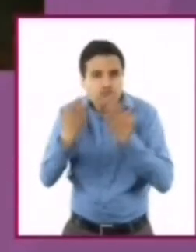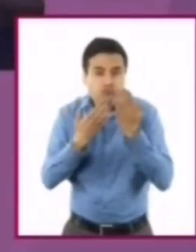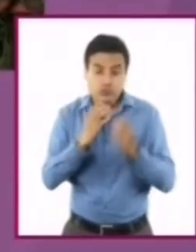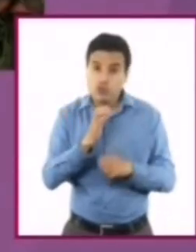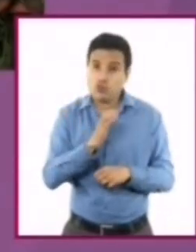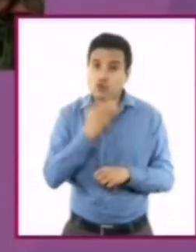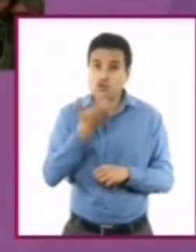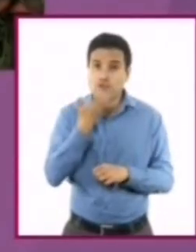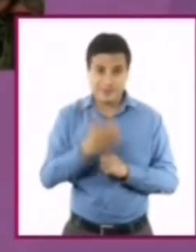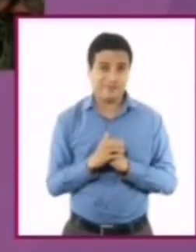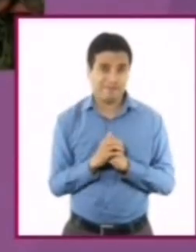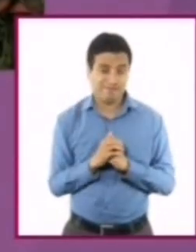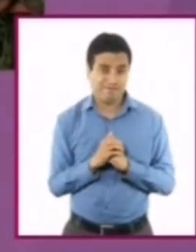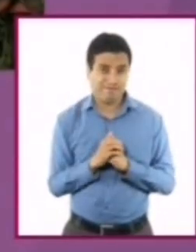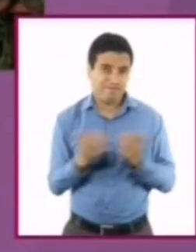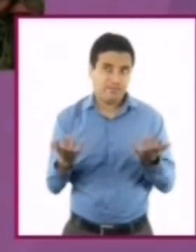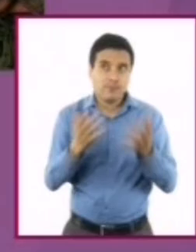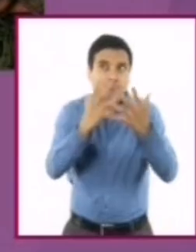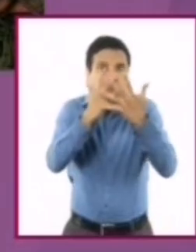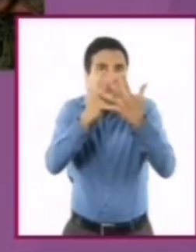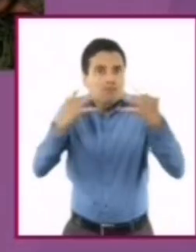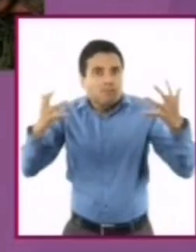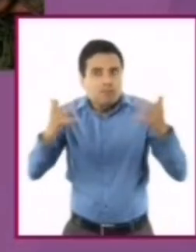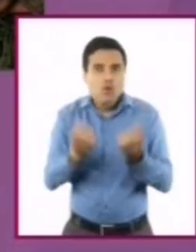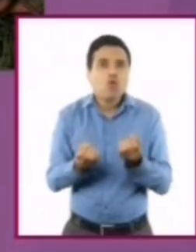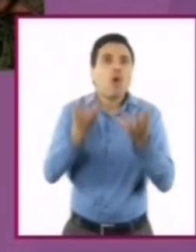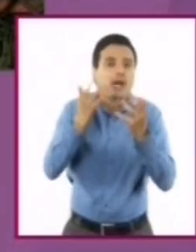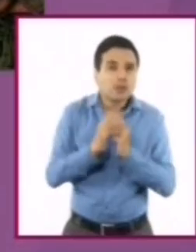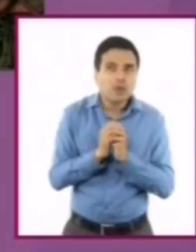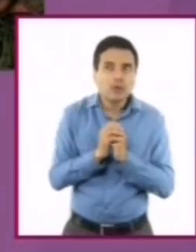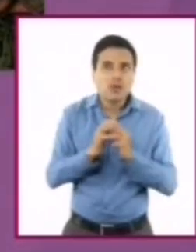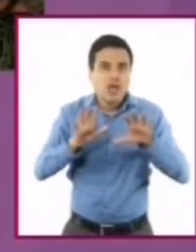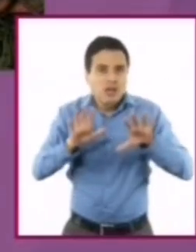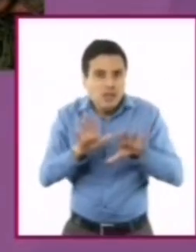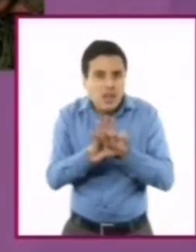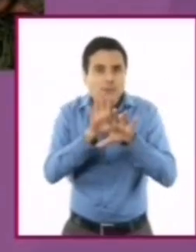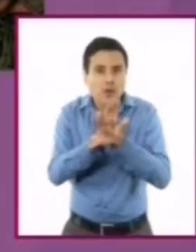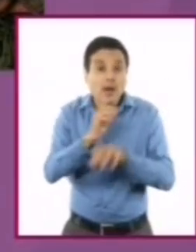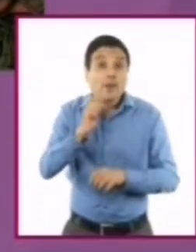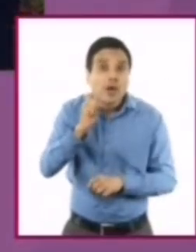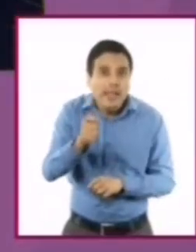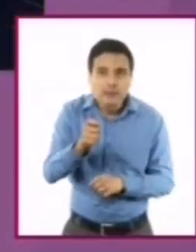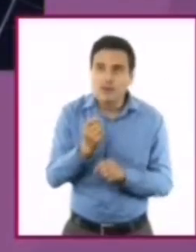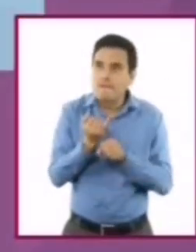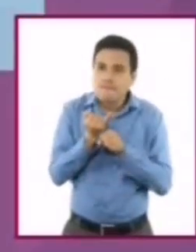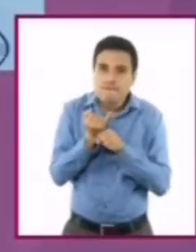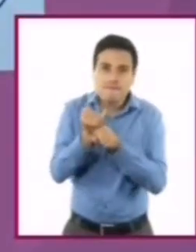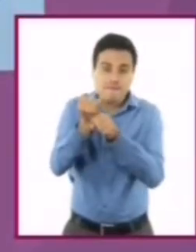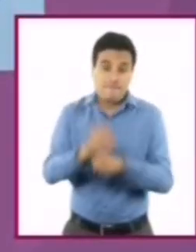misterios, como su extensión o los cambios que ha presentado desde su origen.